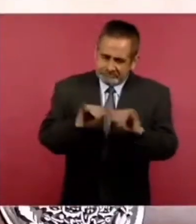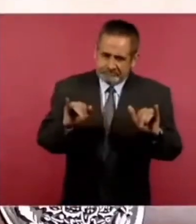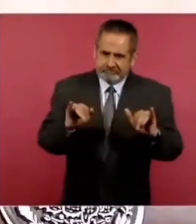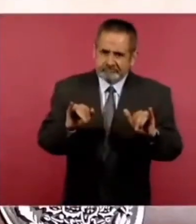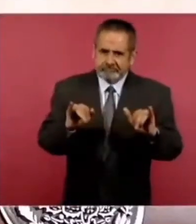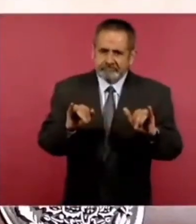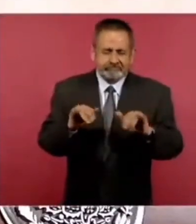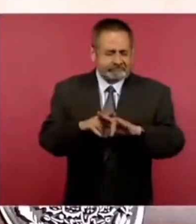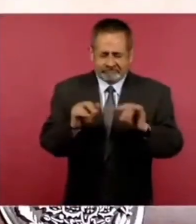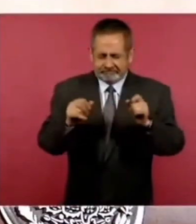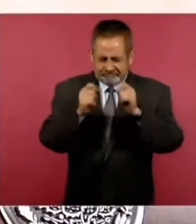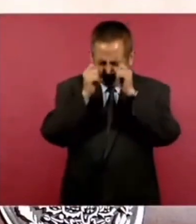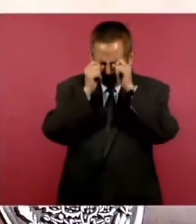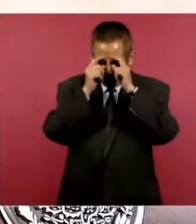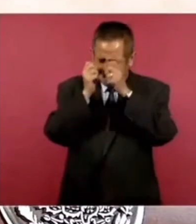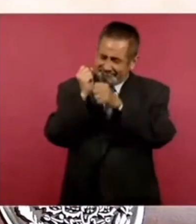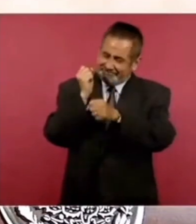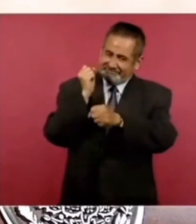levantaba temprano.